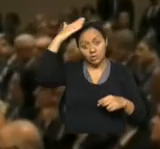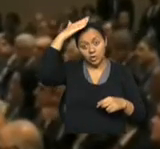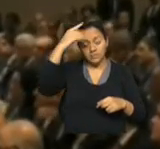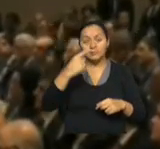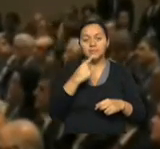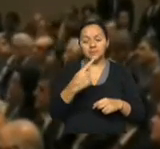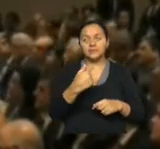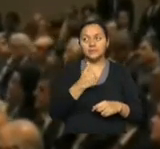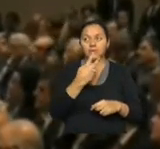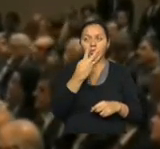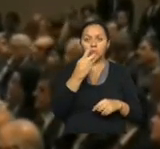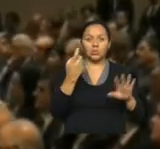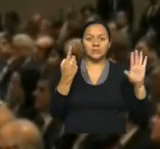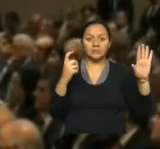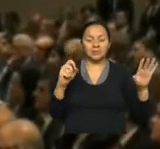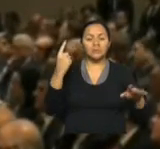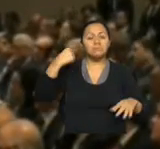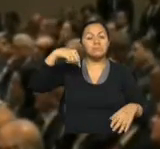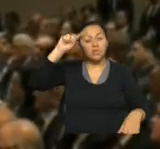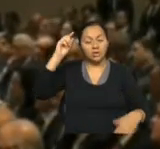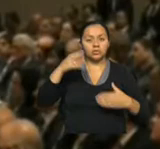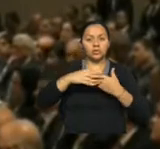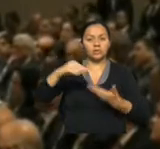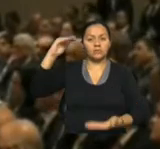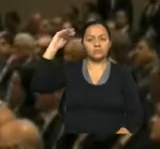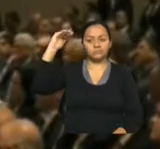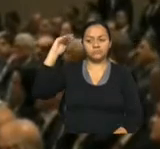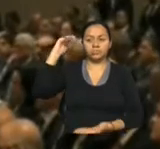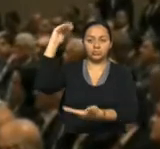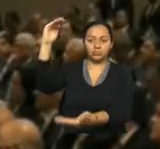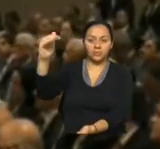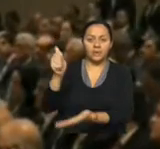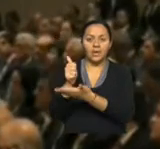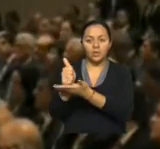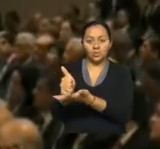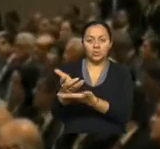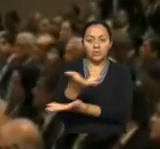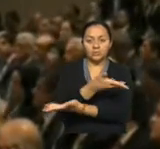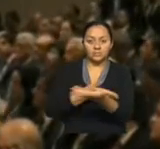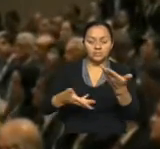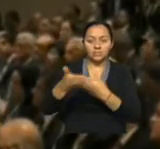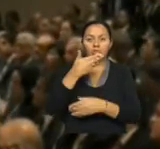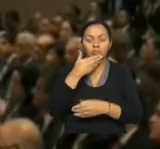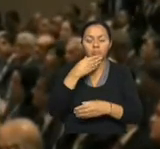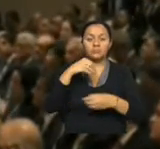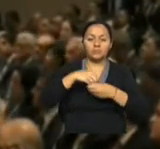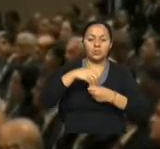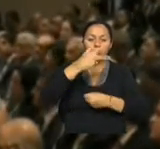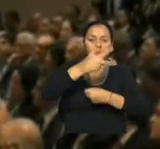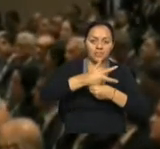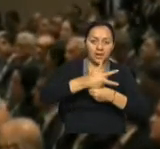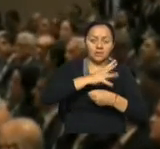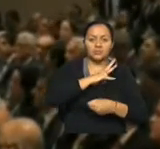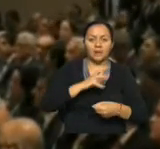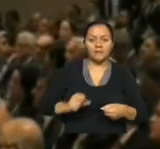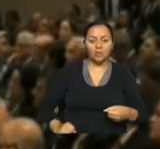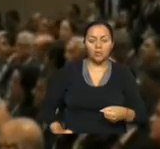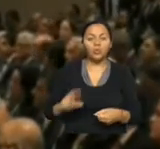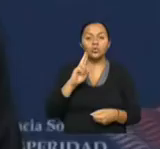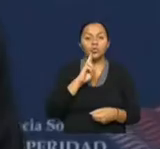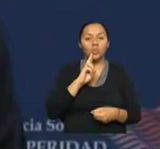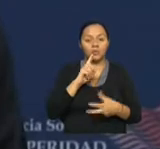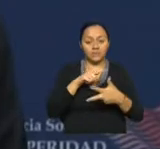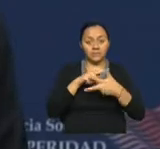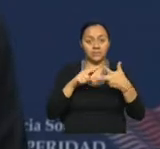de $460 millones para la asistencia al llamado Triángulo Norte, que integran Guatemala, Salvador y Honduras.